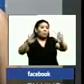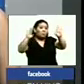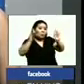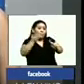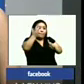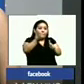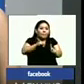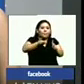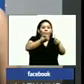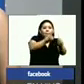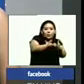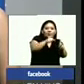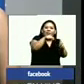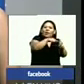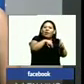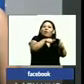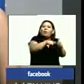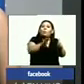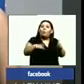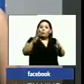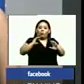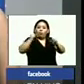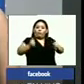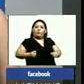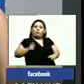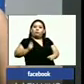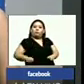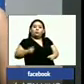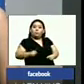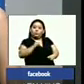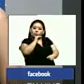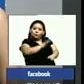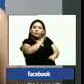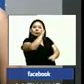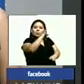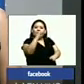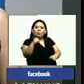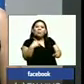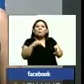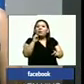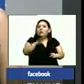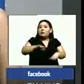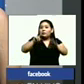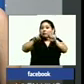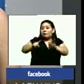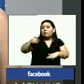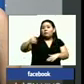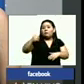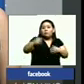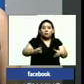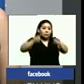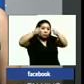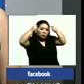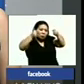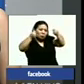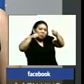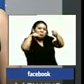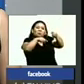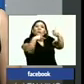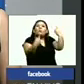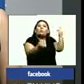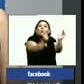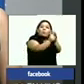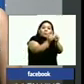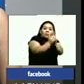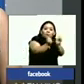sindical Rubén González Por parte De un tribunal militar Del país La sentencia A casi 6 años De cárcel Se atribuye A